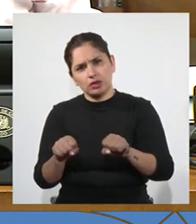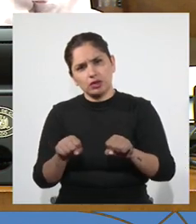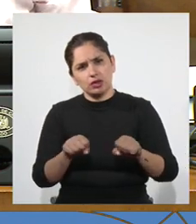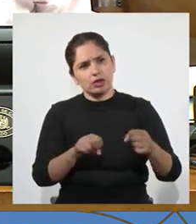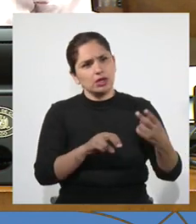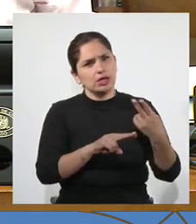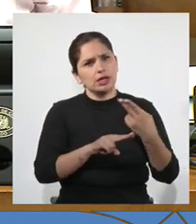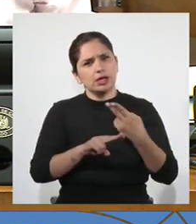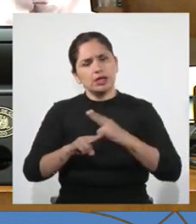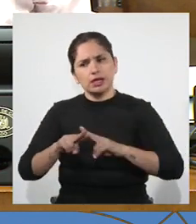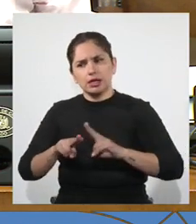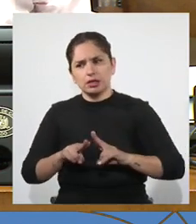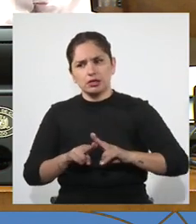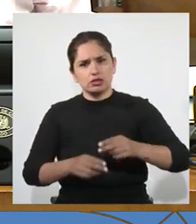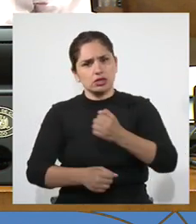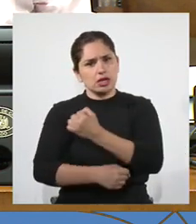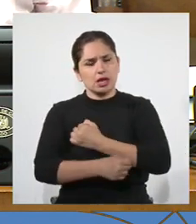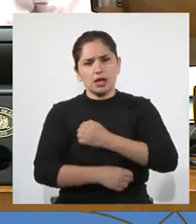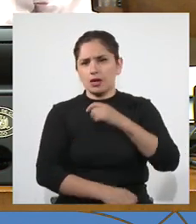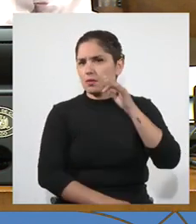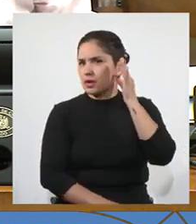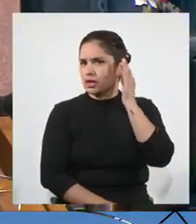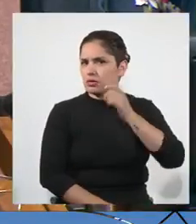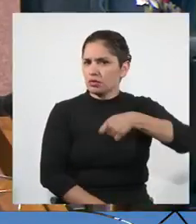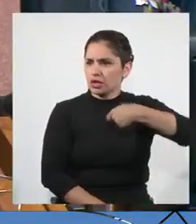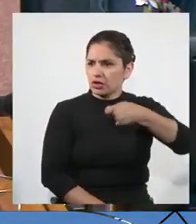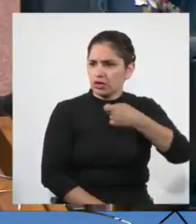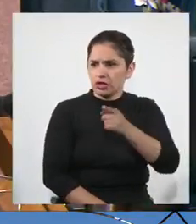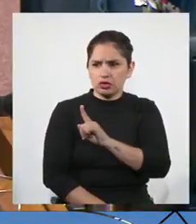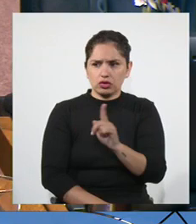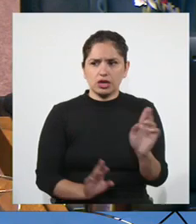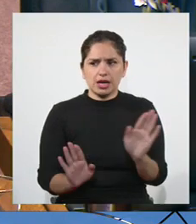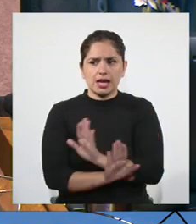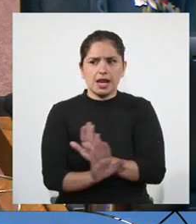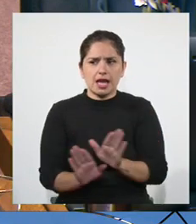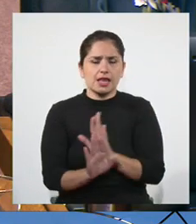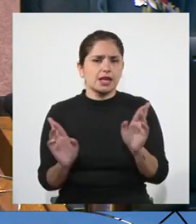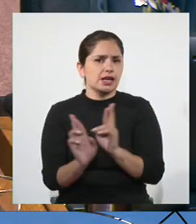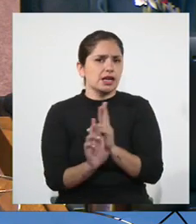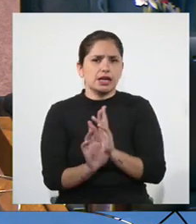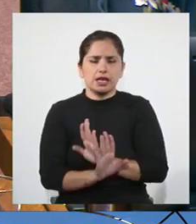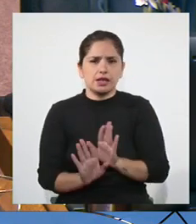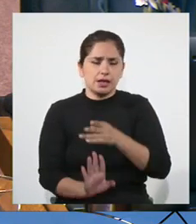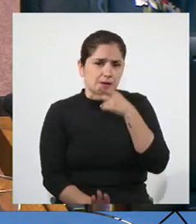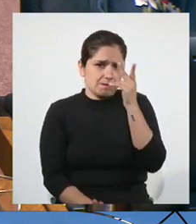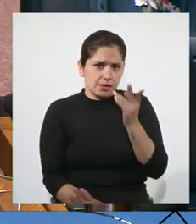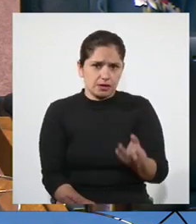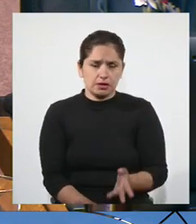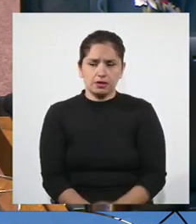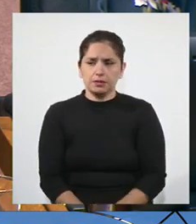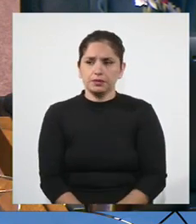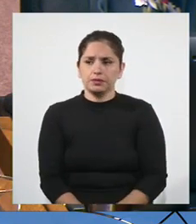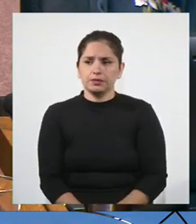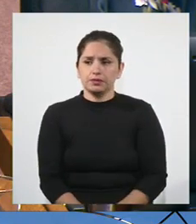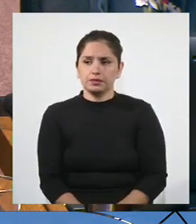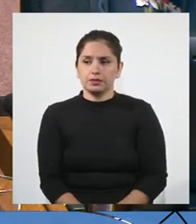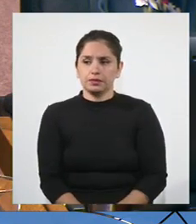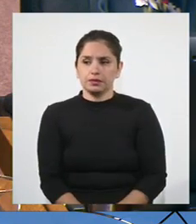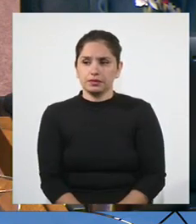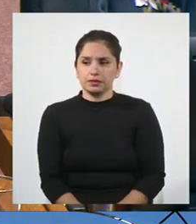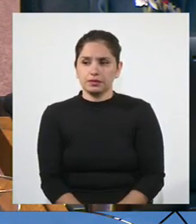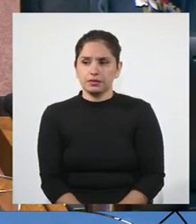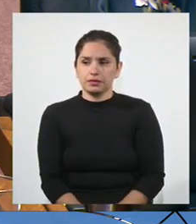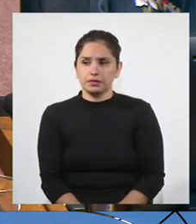propias manipuladoras de alimentos. Esto no tiene nada que ver. No tiene nada que ver. No, perdón. En votación.